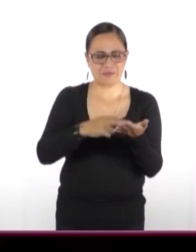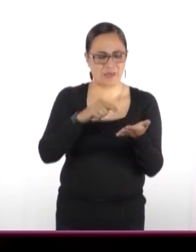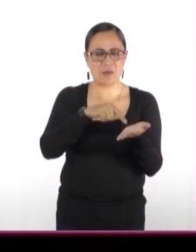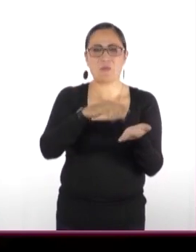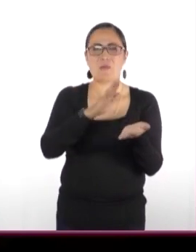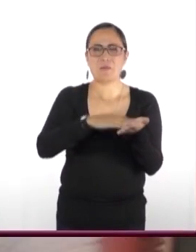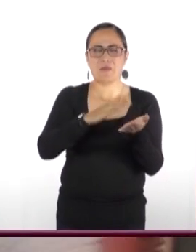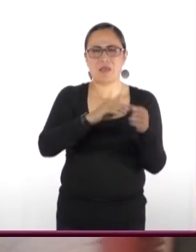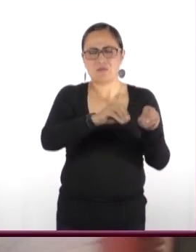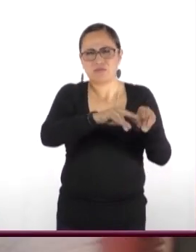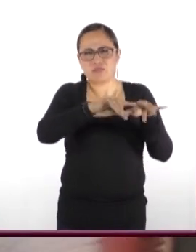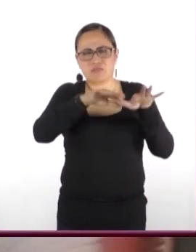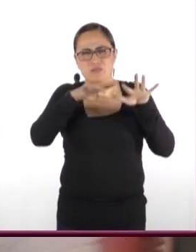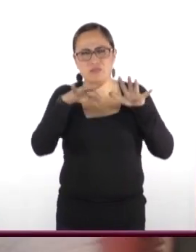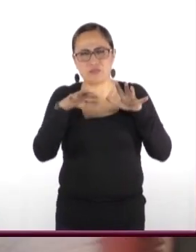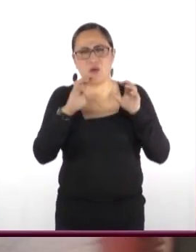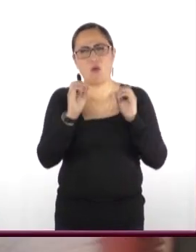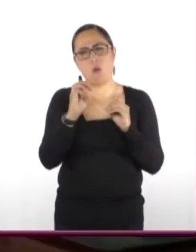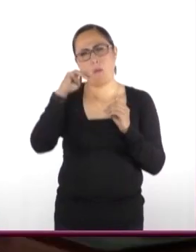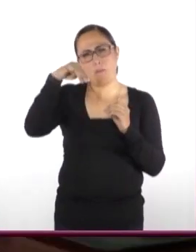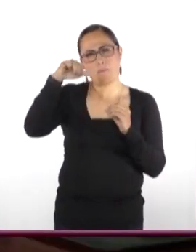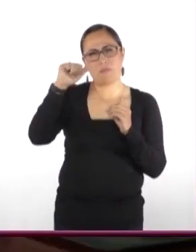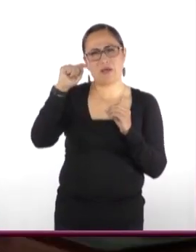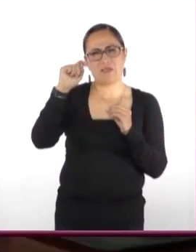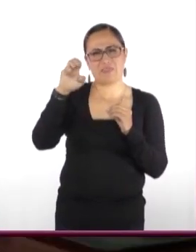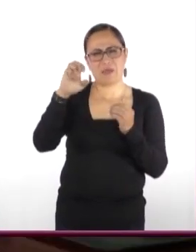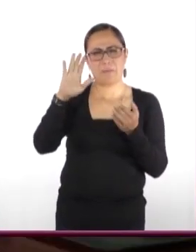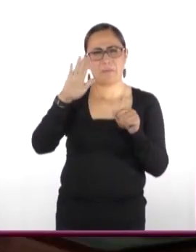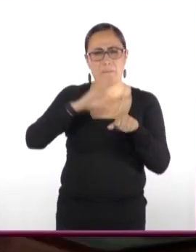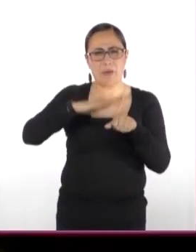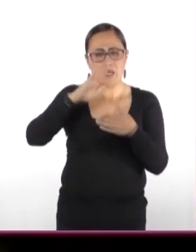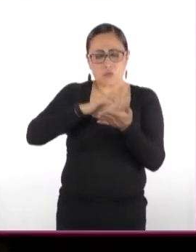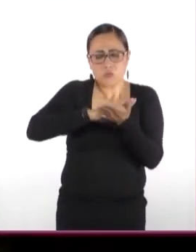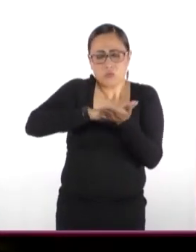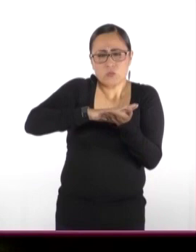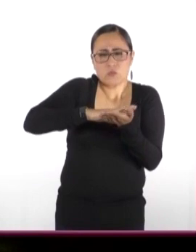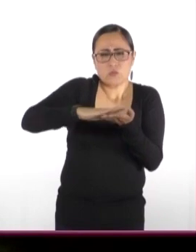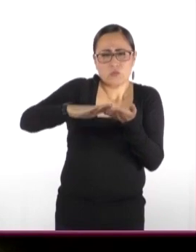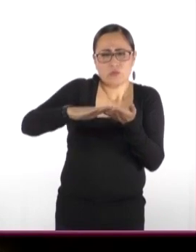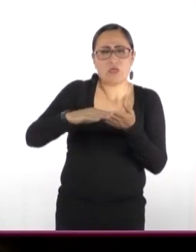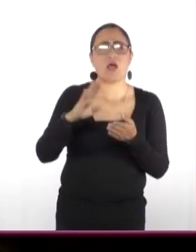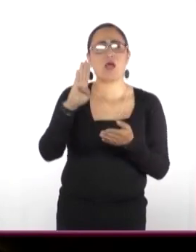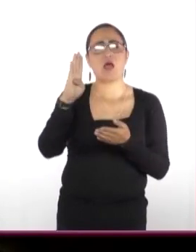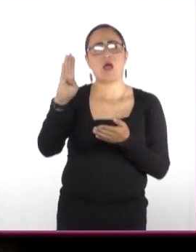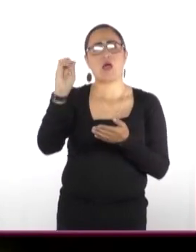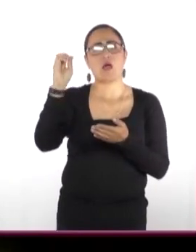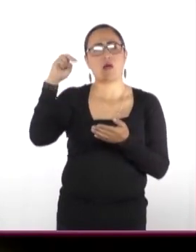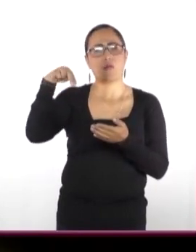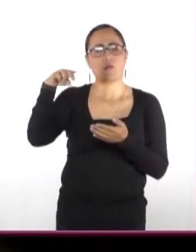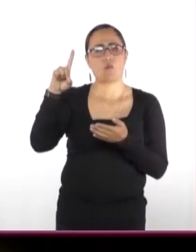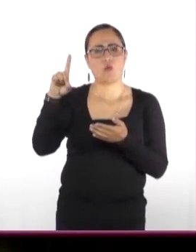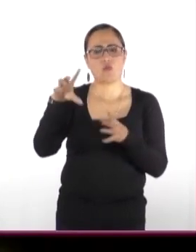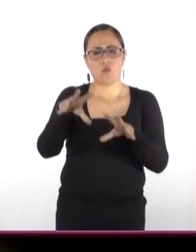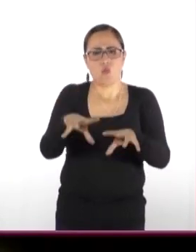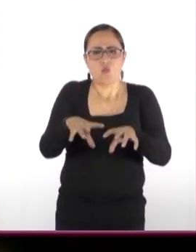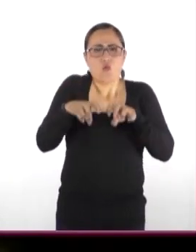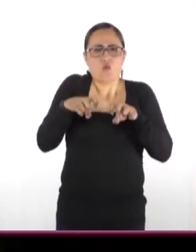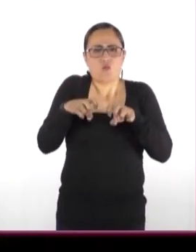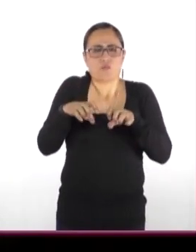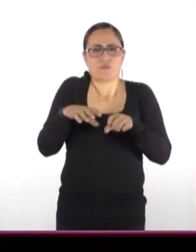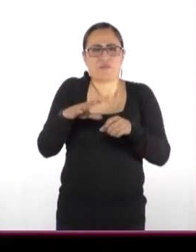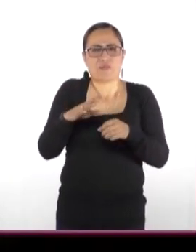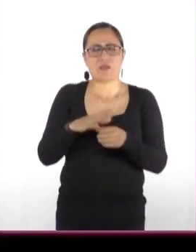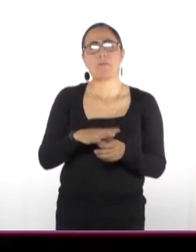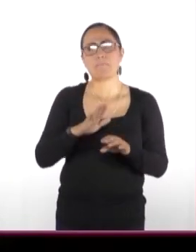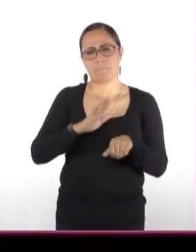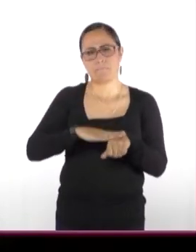papeles brillantes o mates, pero son más lisos, ¿no? El papel bond es más absorbente y